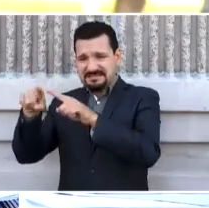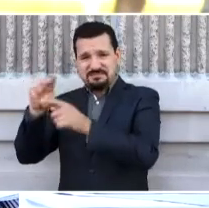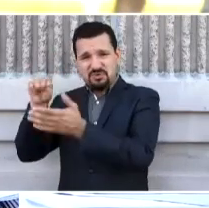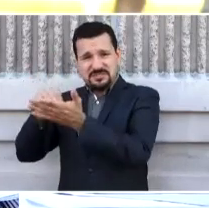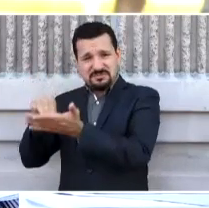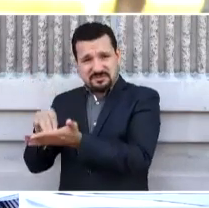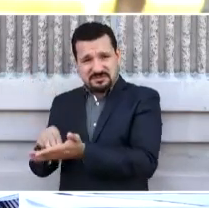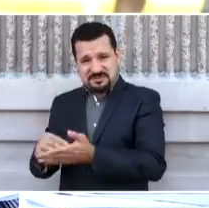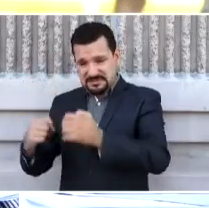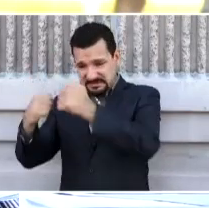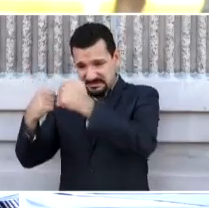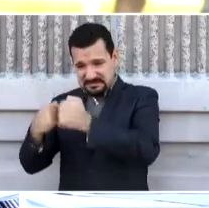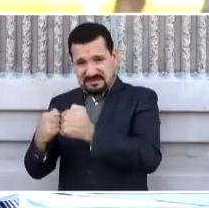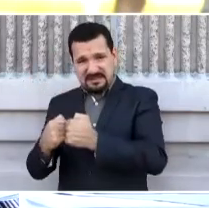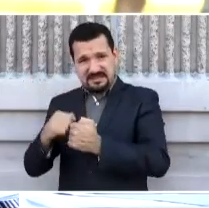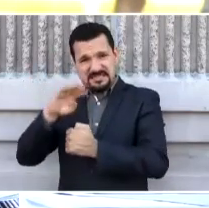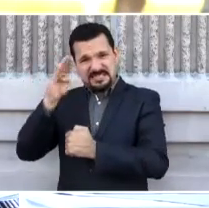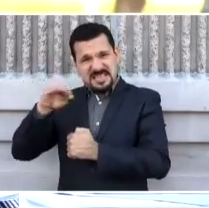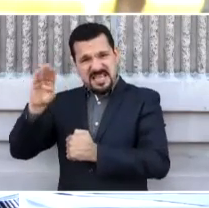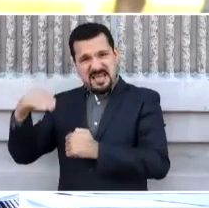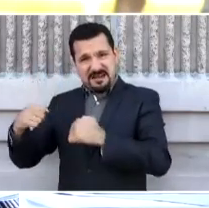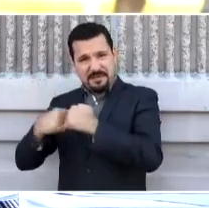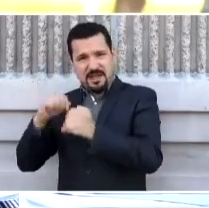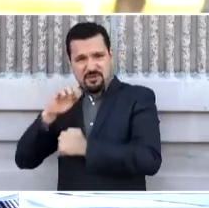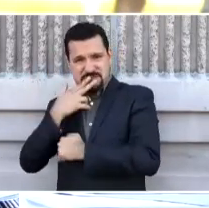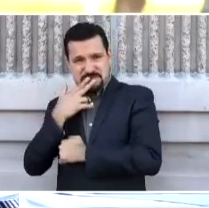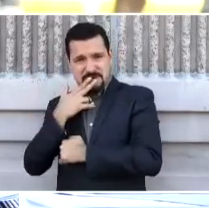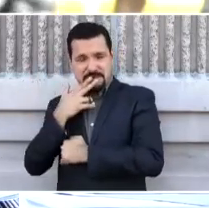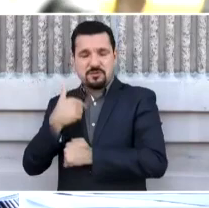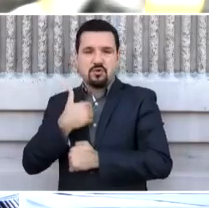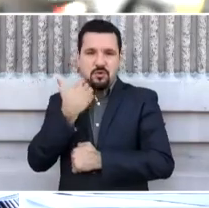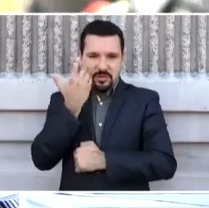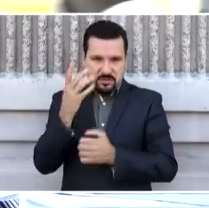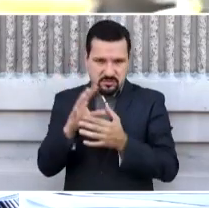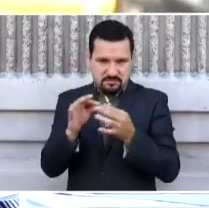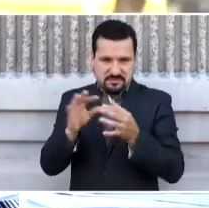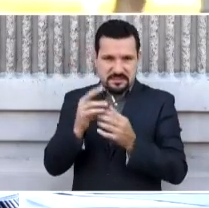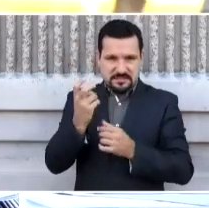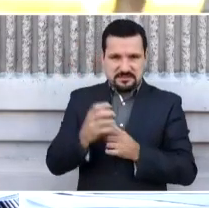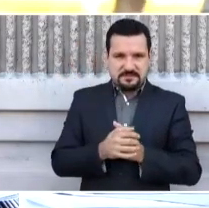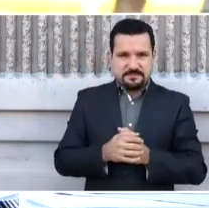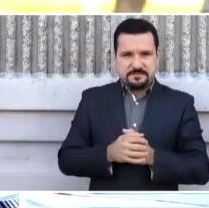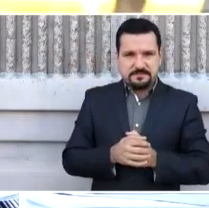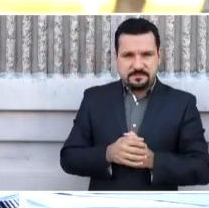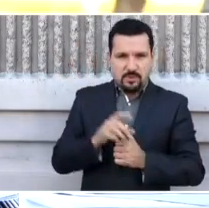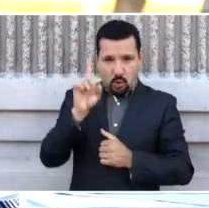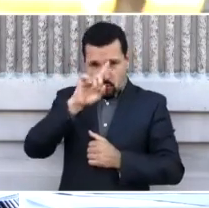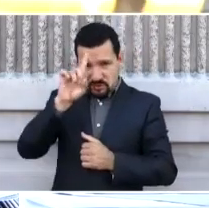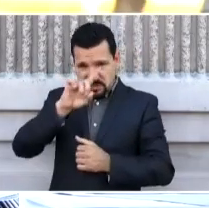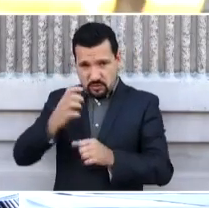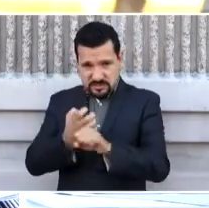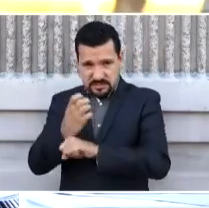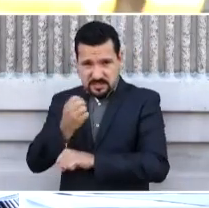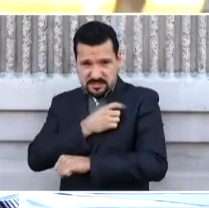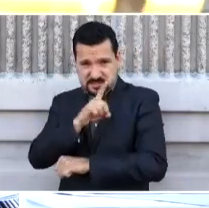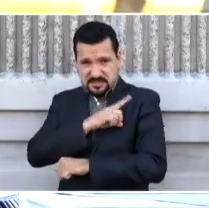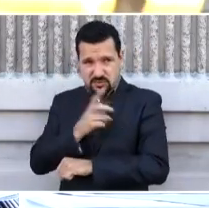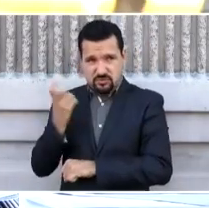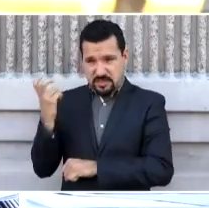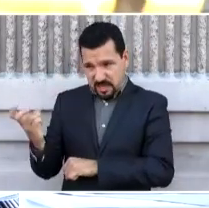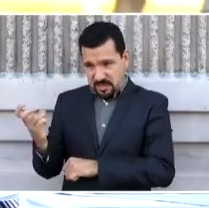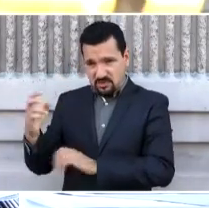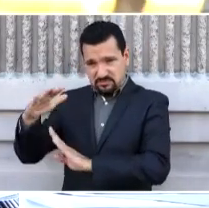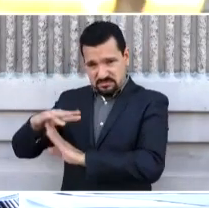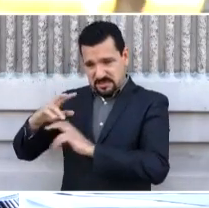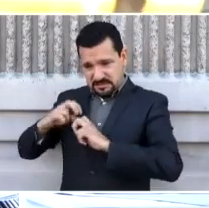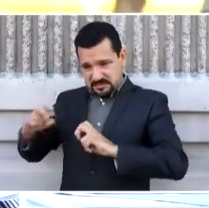que, insisto, están en esta condición, pero quisiera yo reiterarles. Es el Consejo Estatal de Salud quien se pronunciará